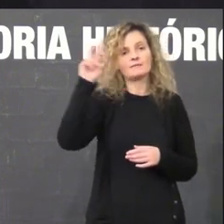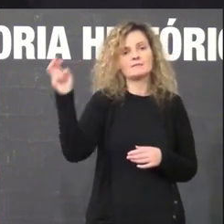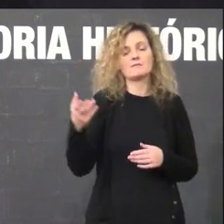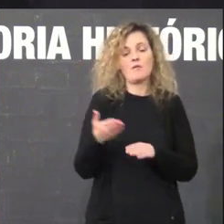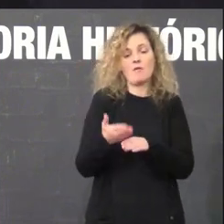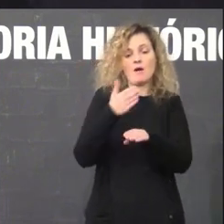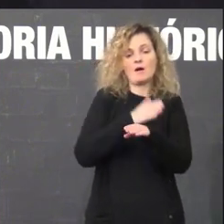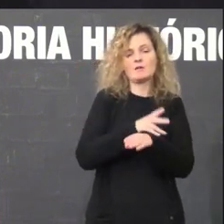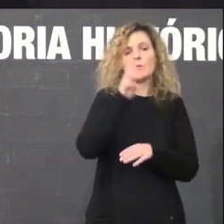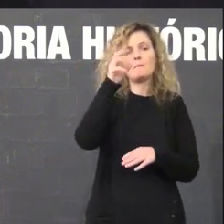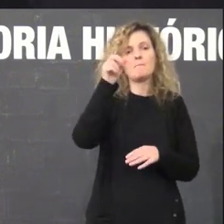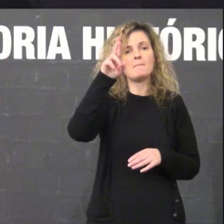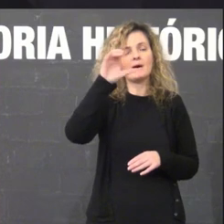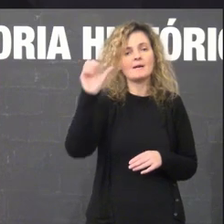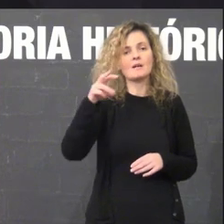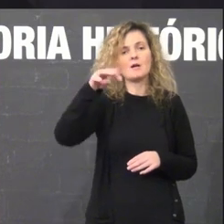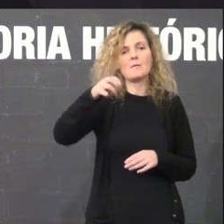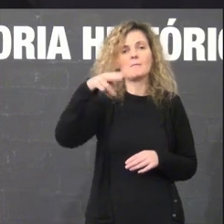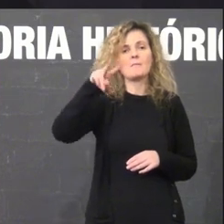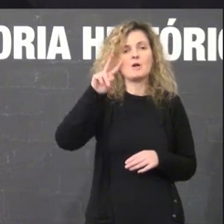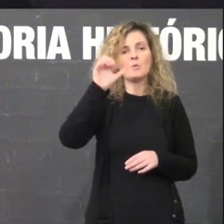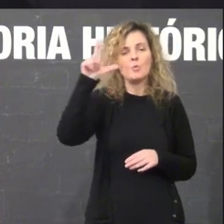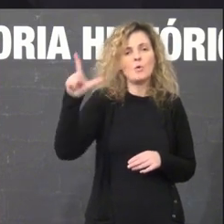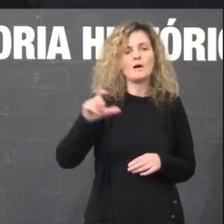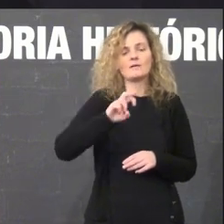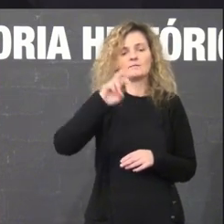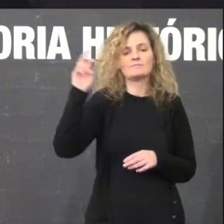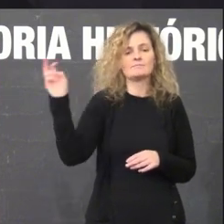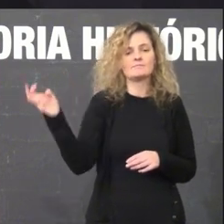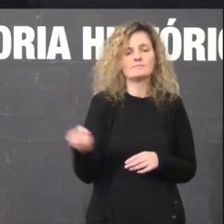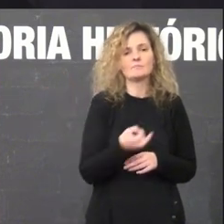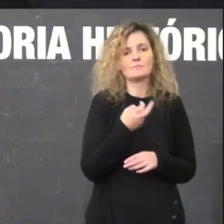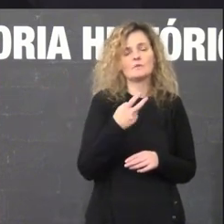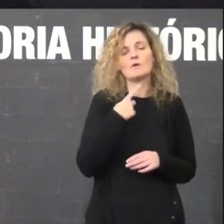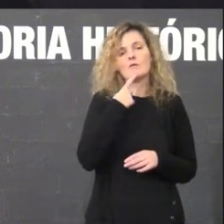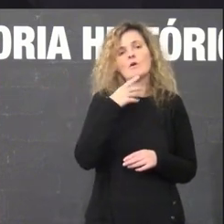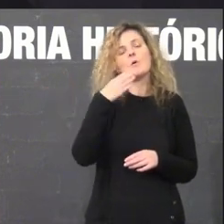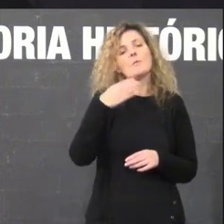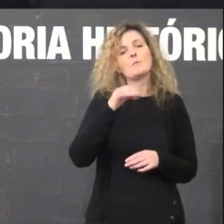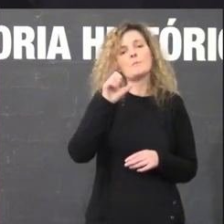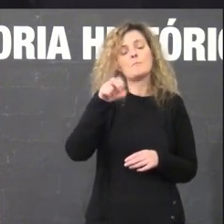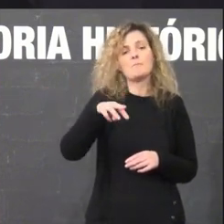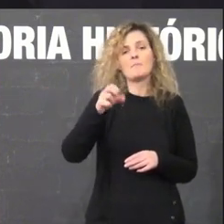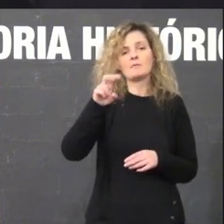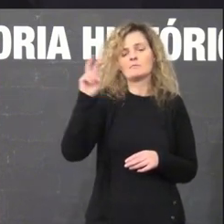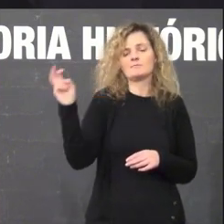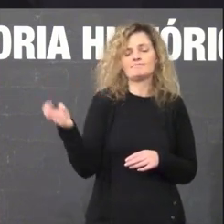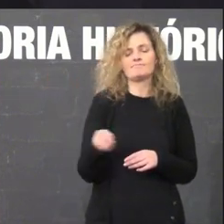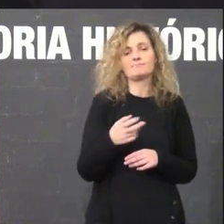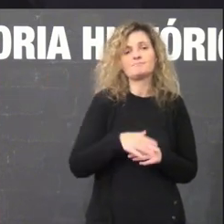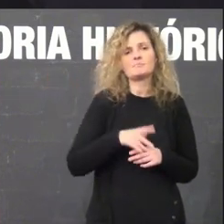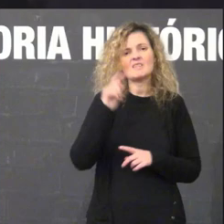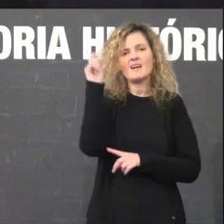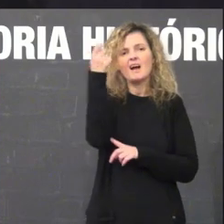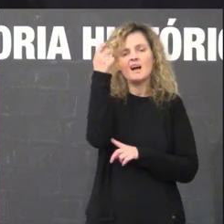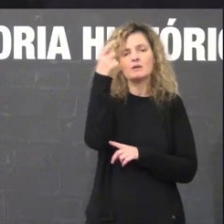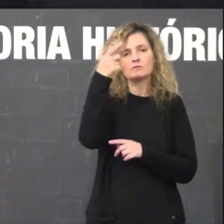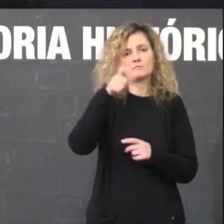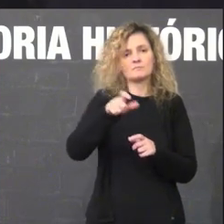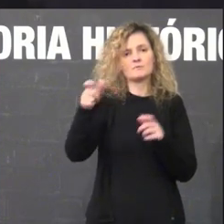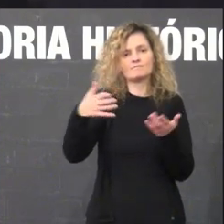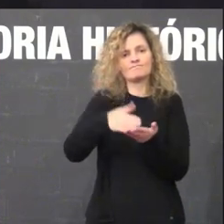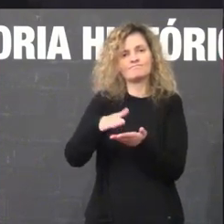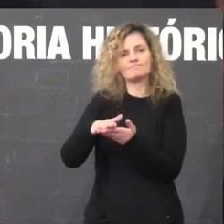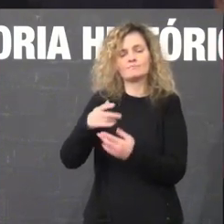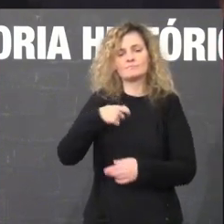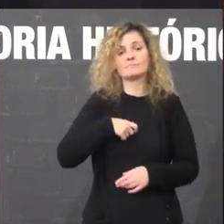suyas antes barreiro y Manuel ponte Manuel bello y Julio Nieto segundo vilaboy y Manuela Sánchez héroes y Mártires de Galicia y